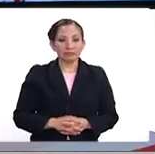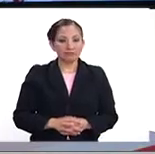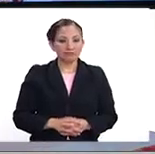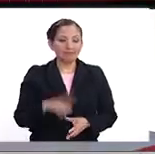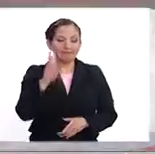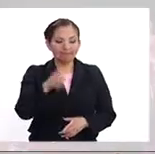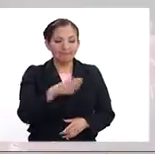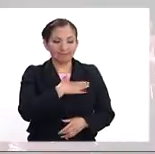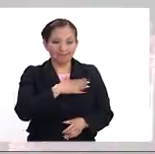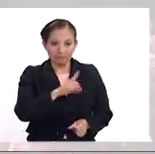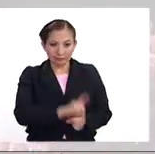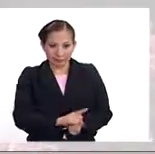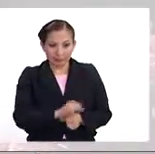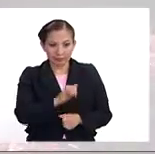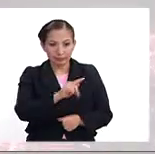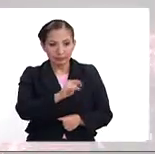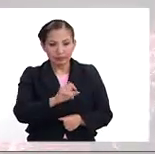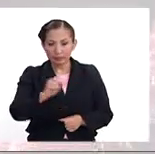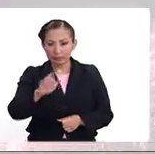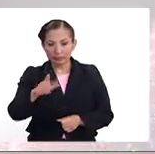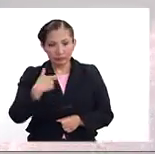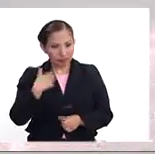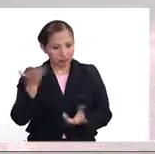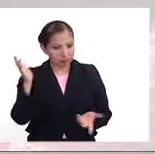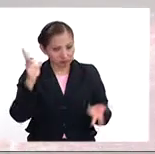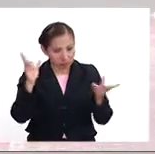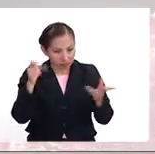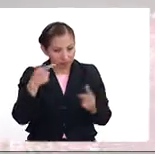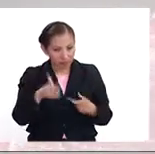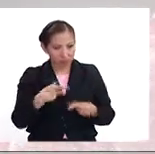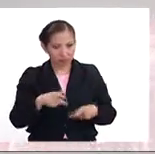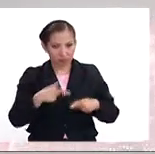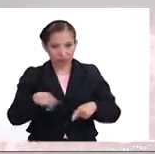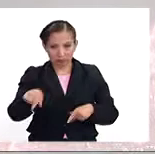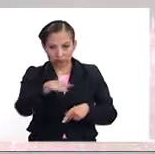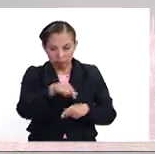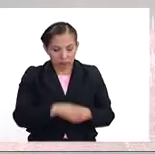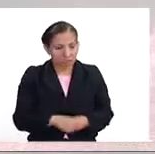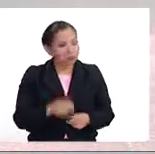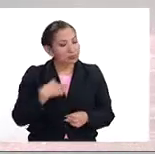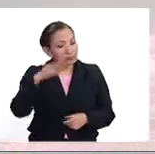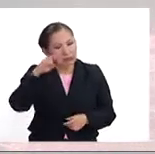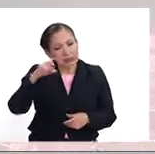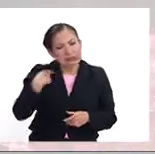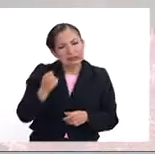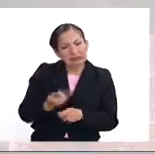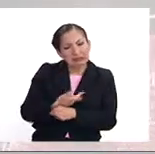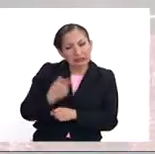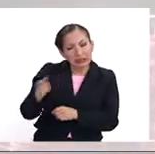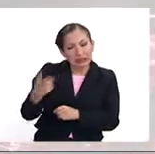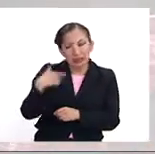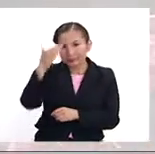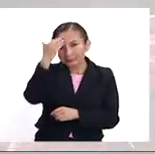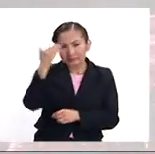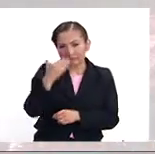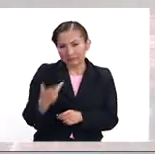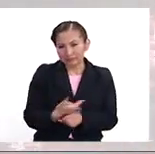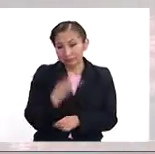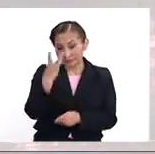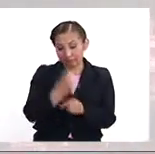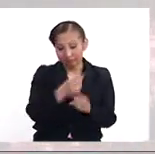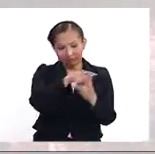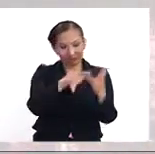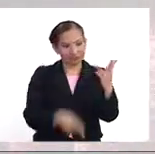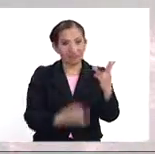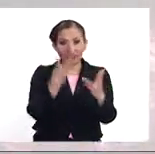Así es, muy buenos días, Pati y Omar, un saludo a su amable auditorio. Nos encontramos siguiendo muy de cerca este trágico evento, es el tercero en